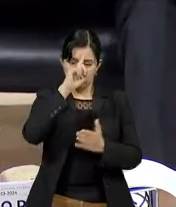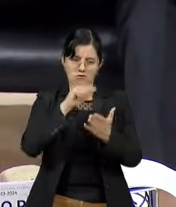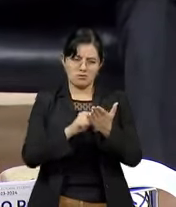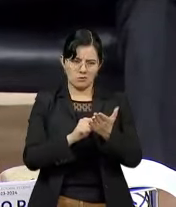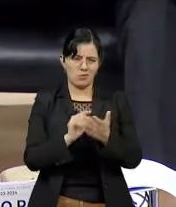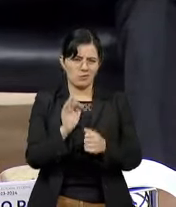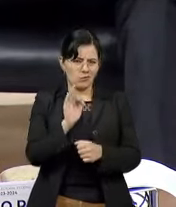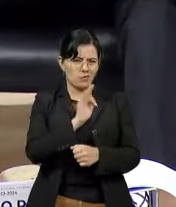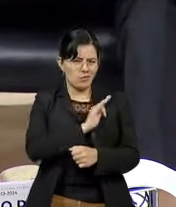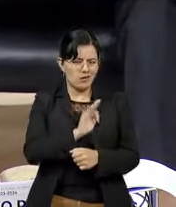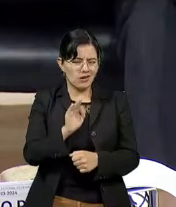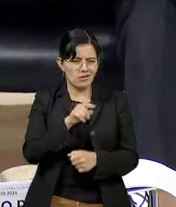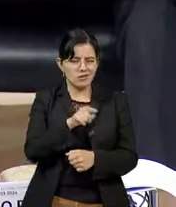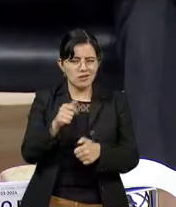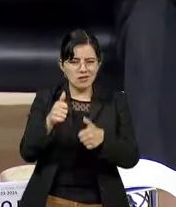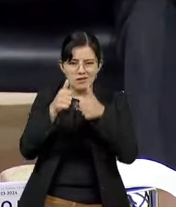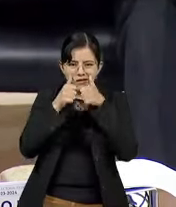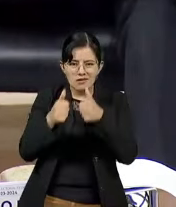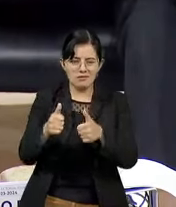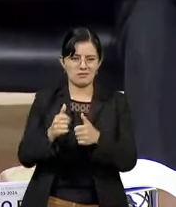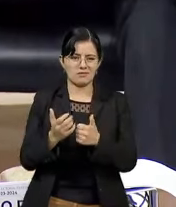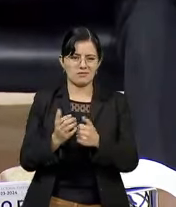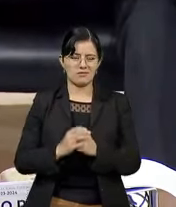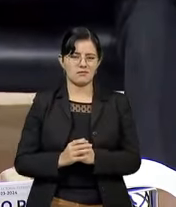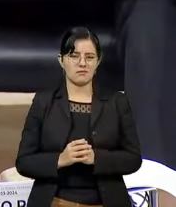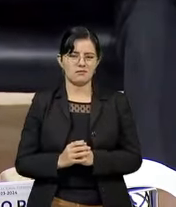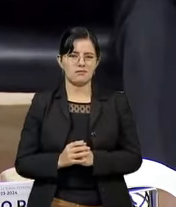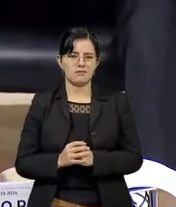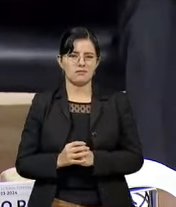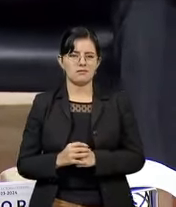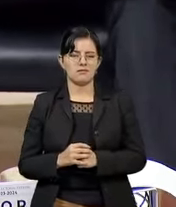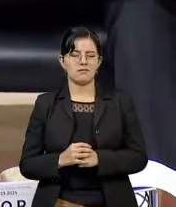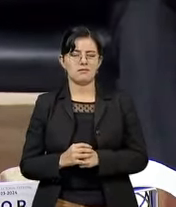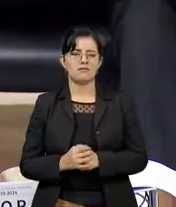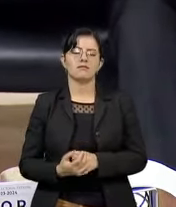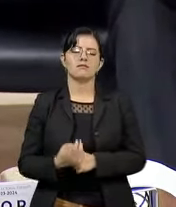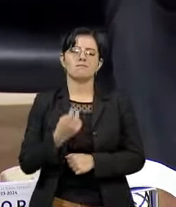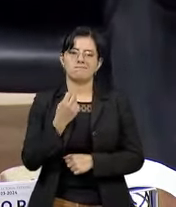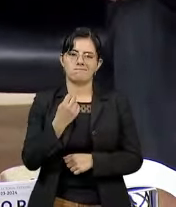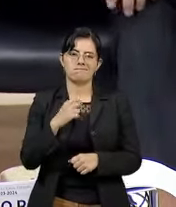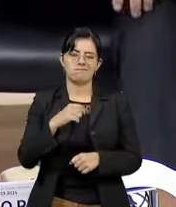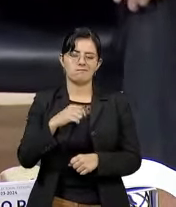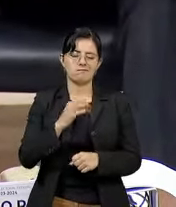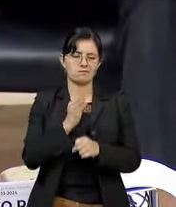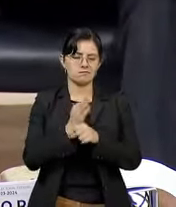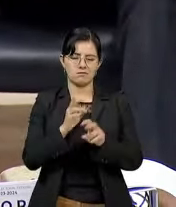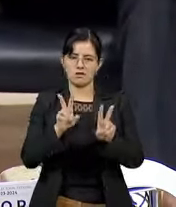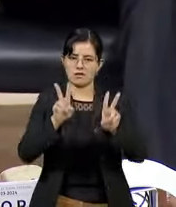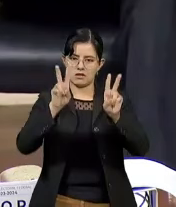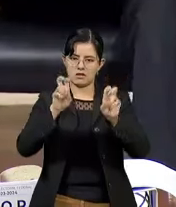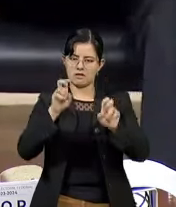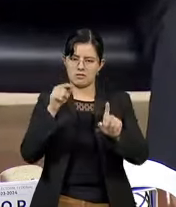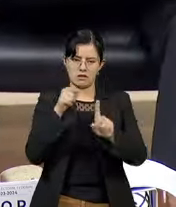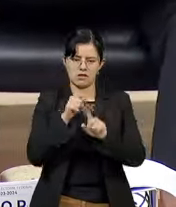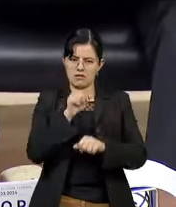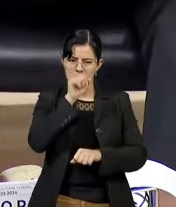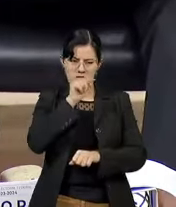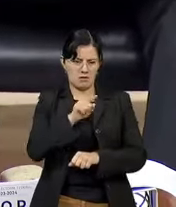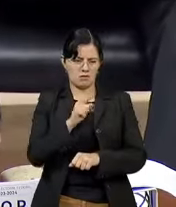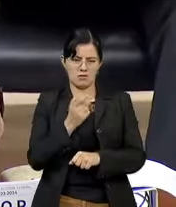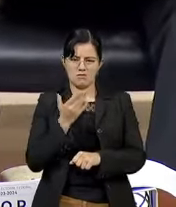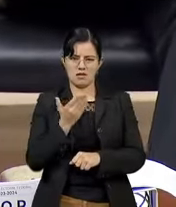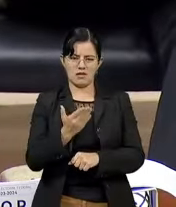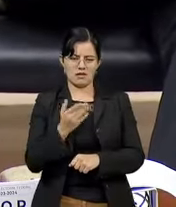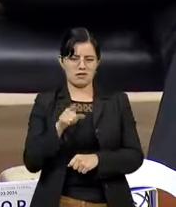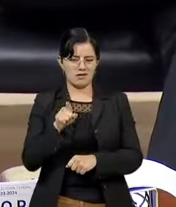creo que es lo mínimo que podemos exigir Así es que de eso se trata el tema mantenemos nuestra exigencia de que López